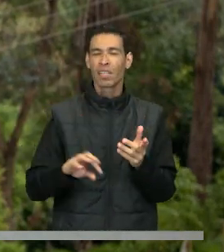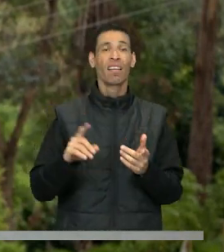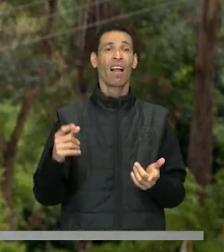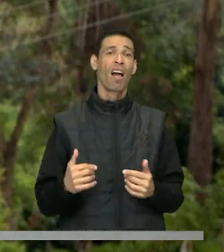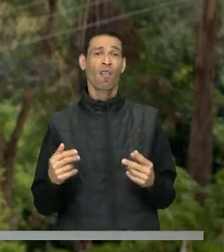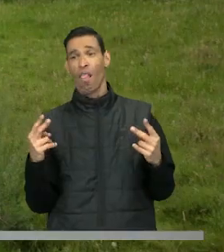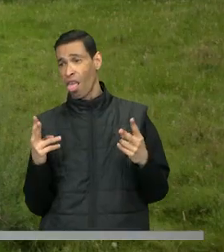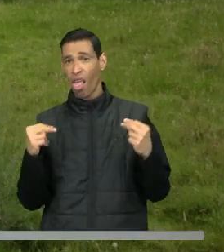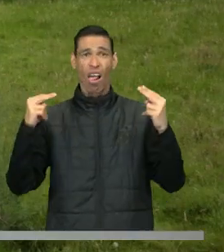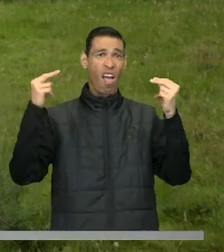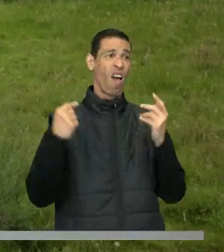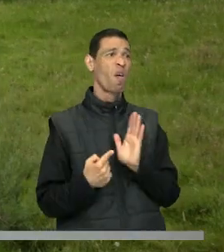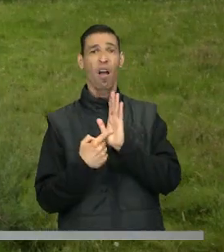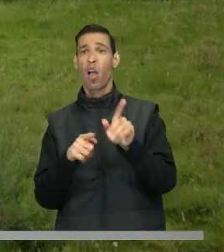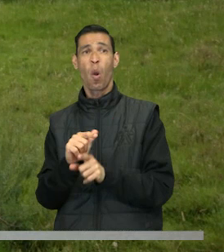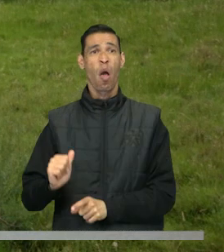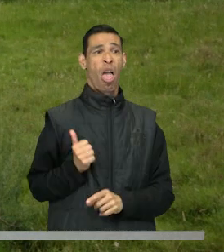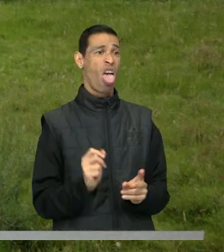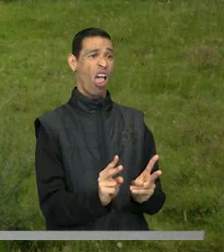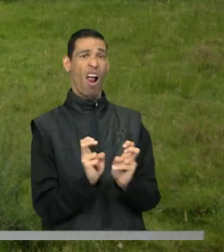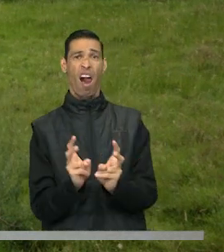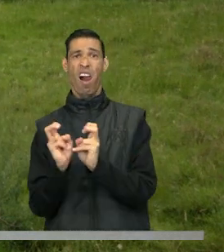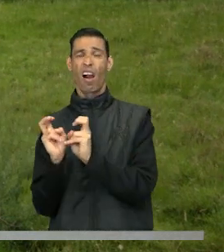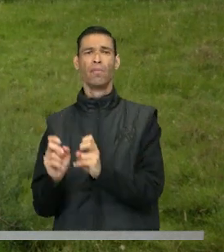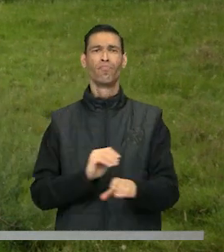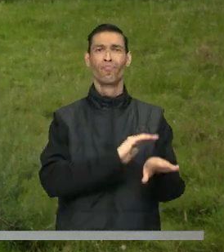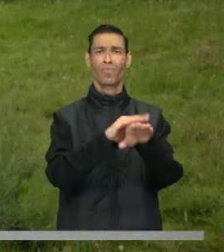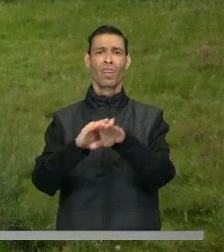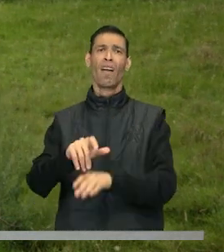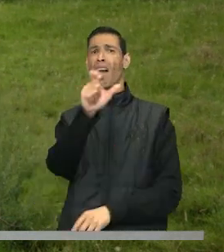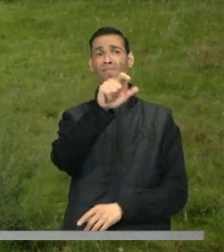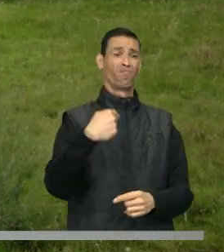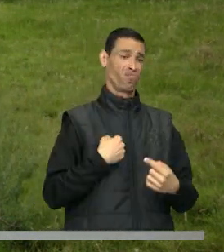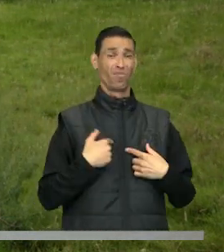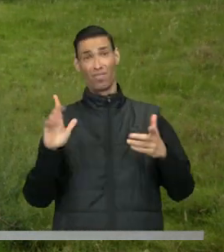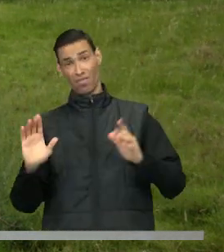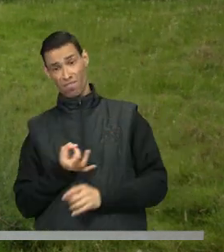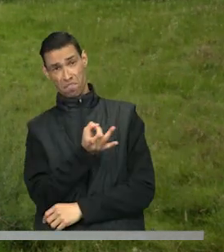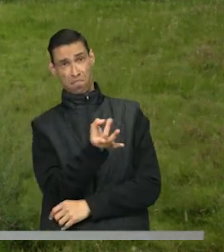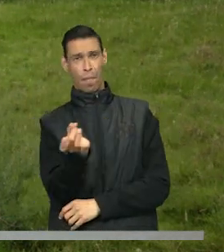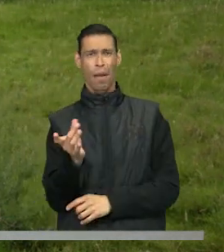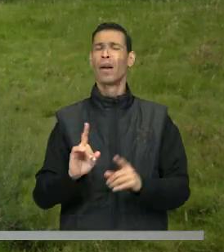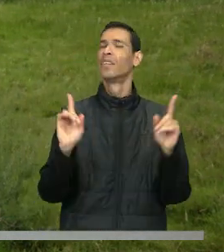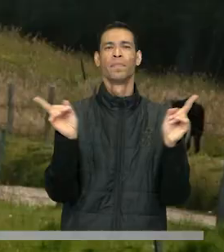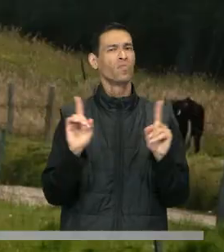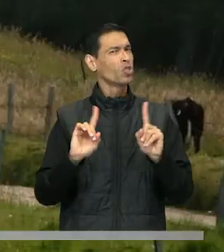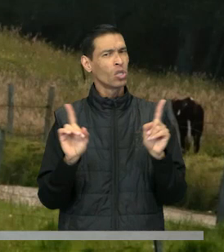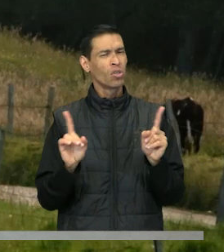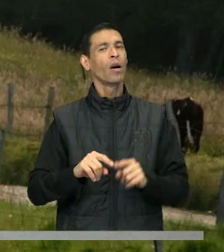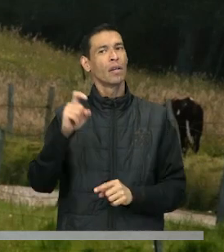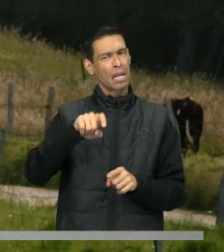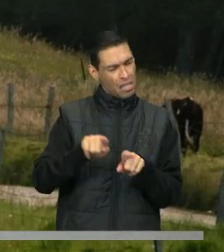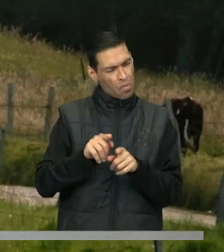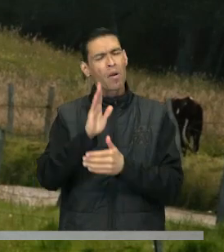qué ir a ser abusivo y a ir a decirle a la gente que yo soy el duro, que soy el que hago esto. No, tenemos que siempre manejar